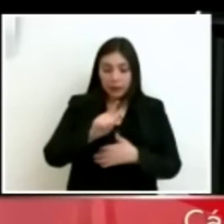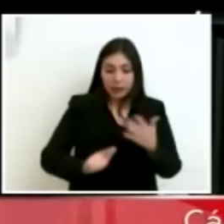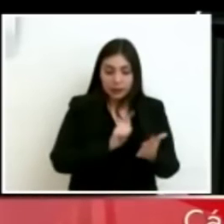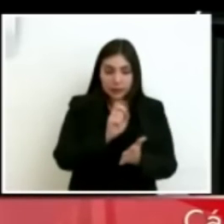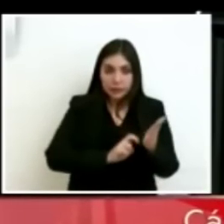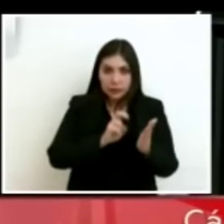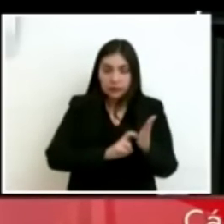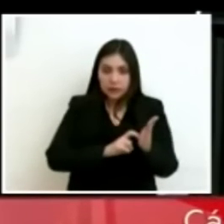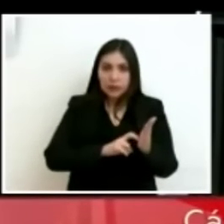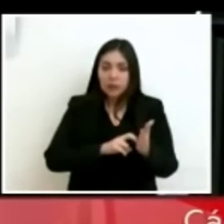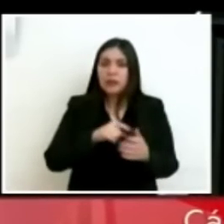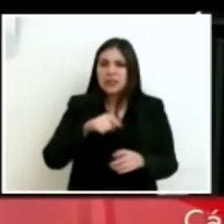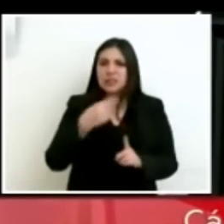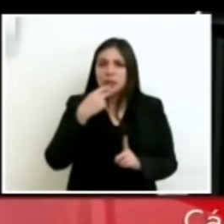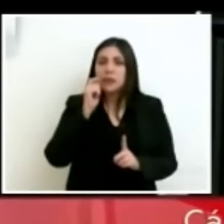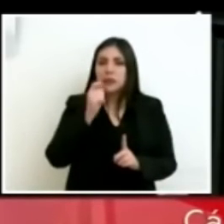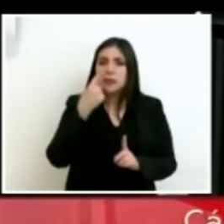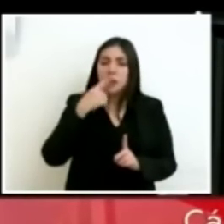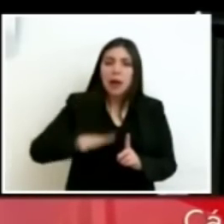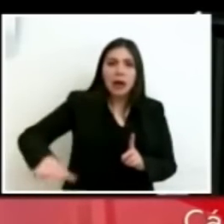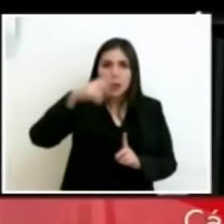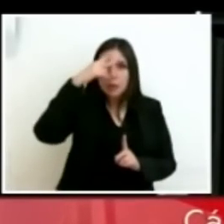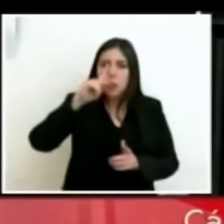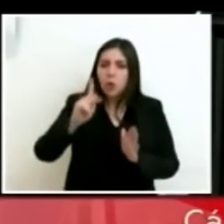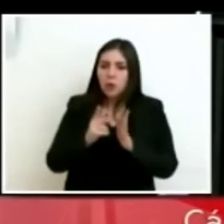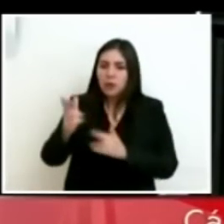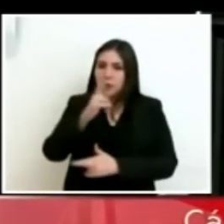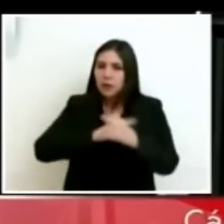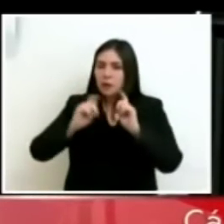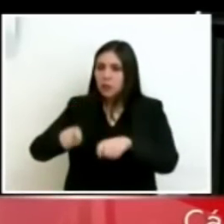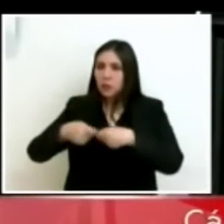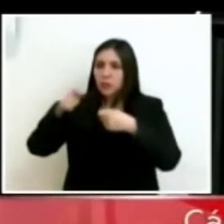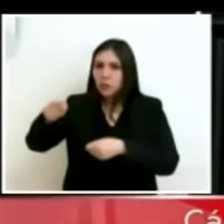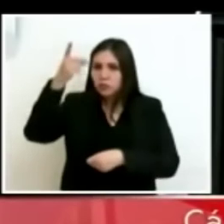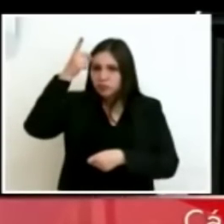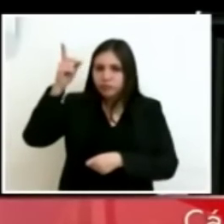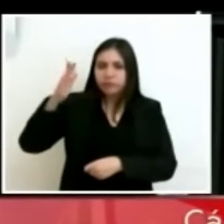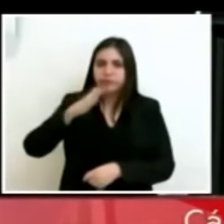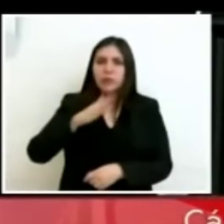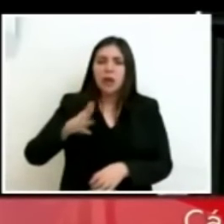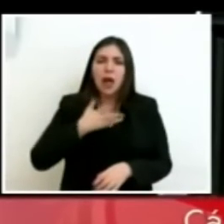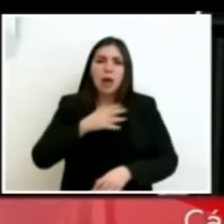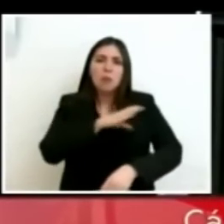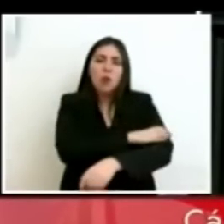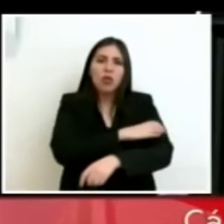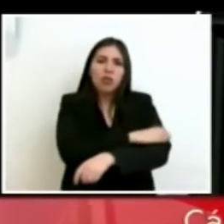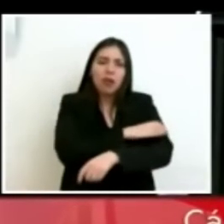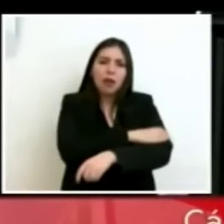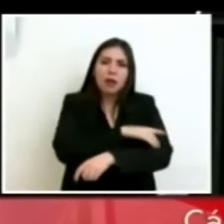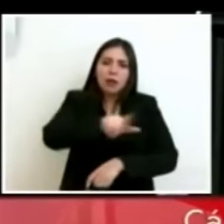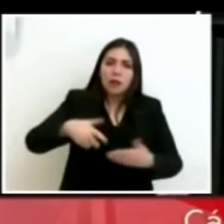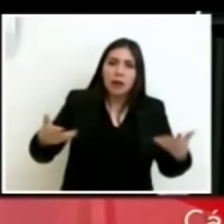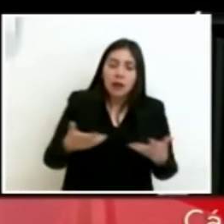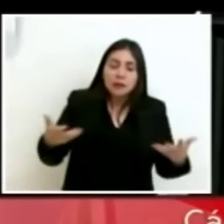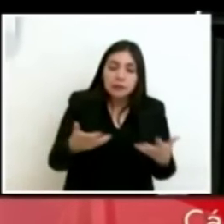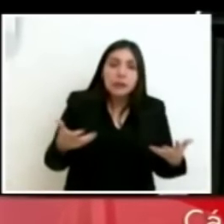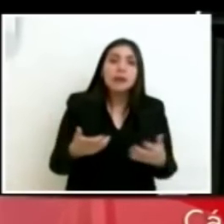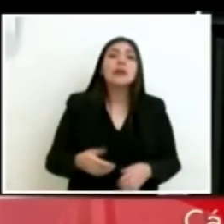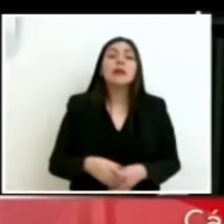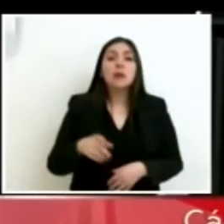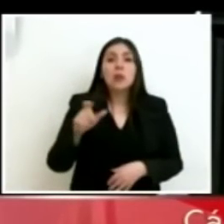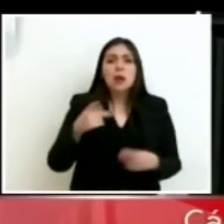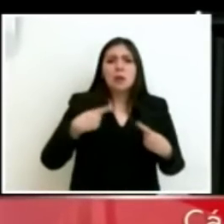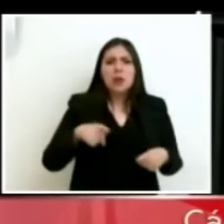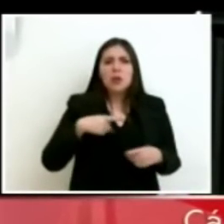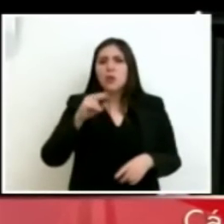buscamos devolver el poder al pueblo y asegurar que quienes administran la justicia lo hagan sin influencias externas,